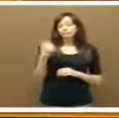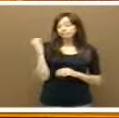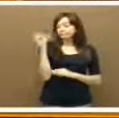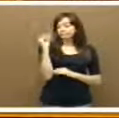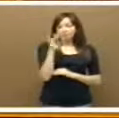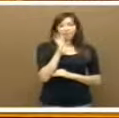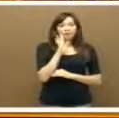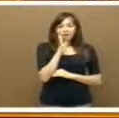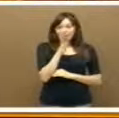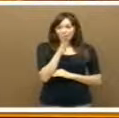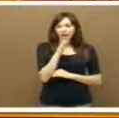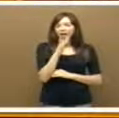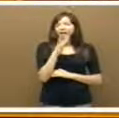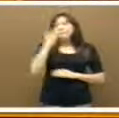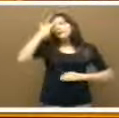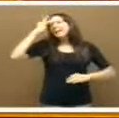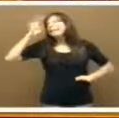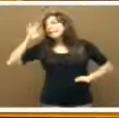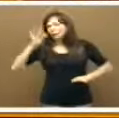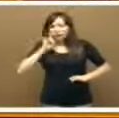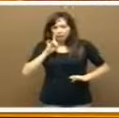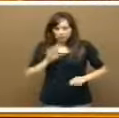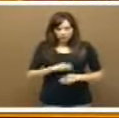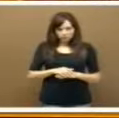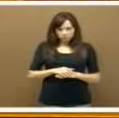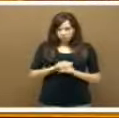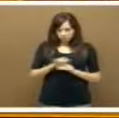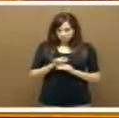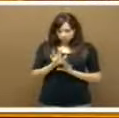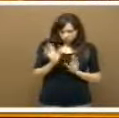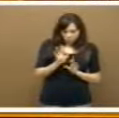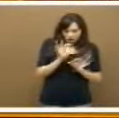comentar no fuese cierto, que por supuesto lo es,